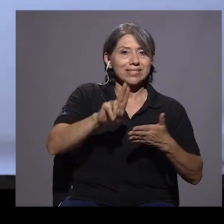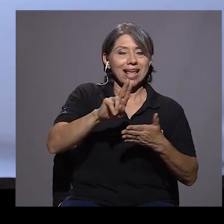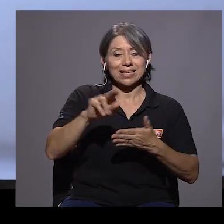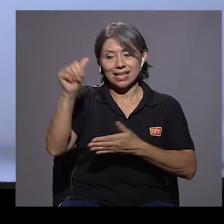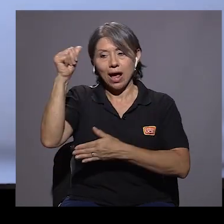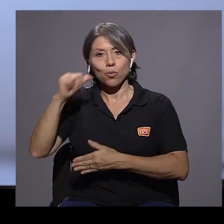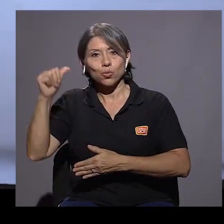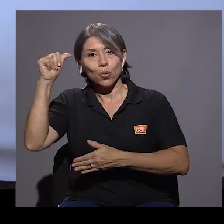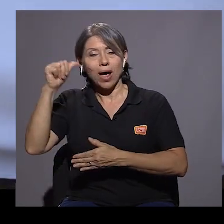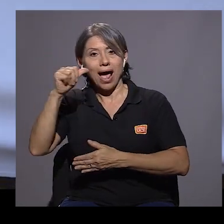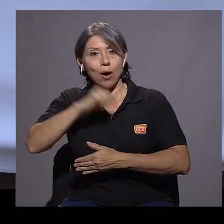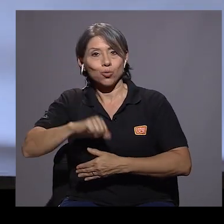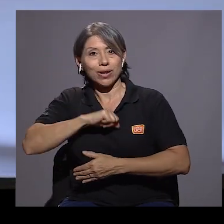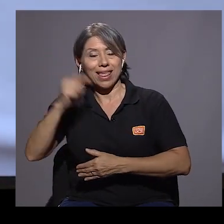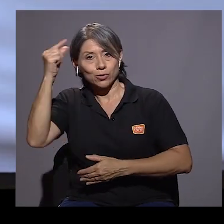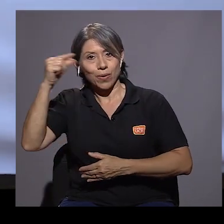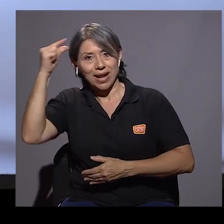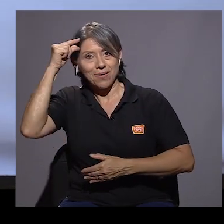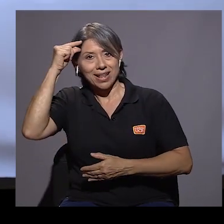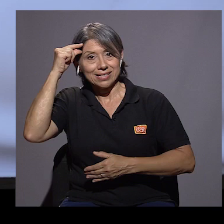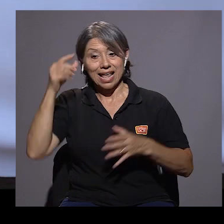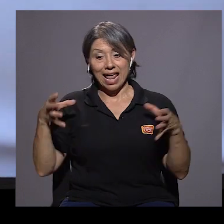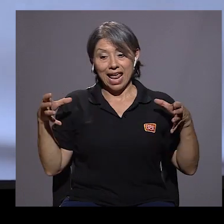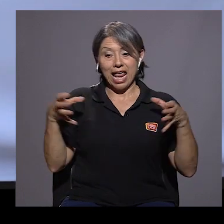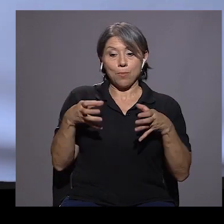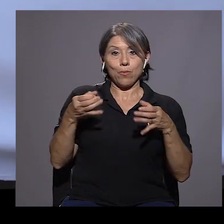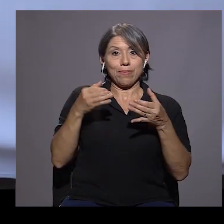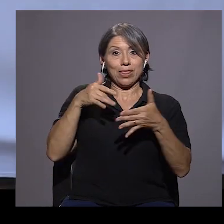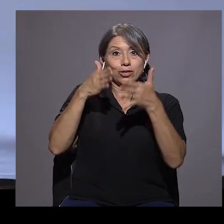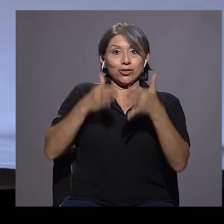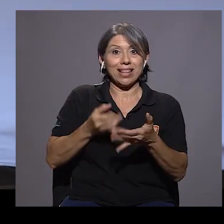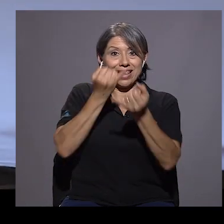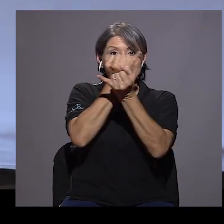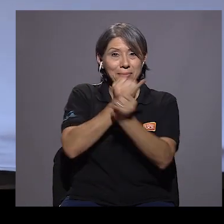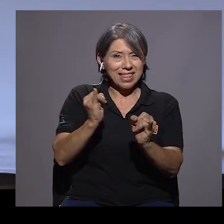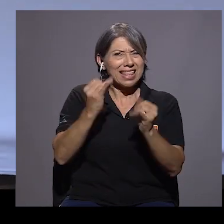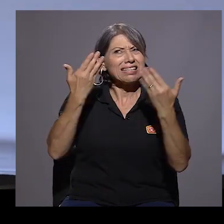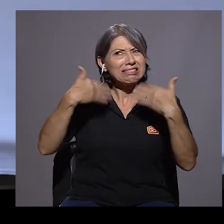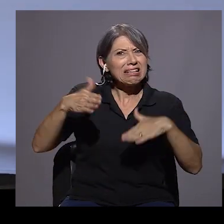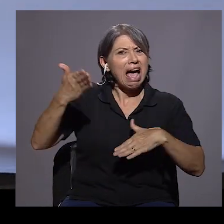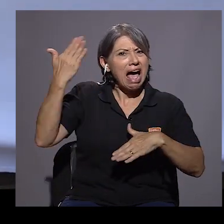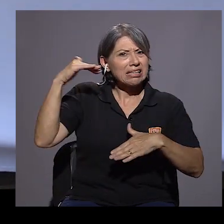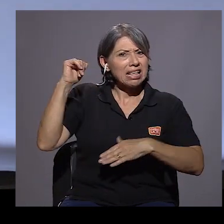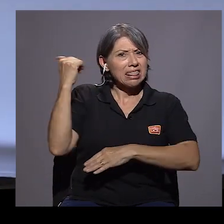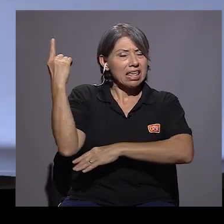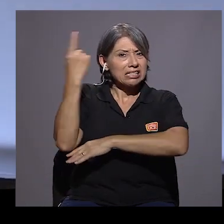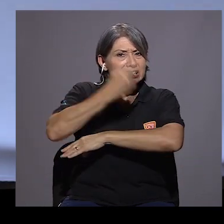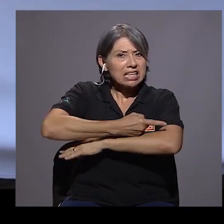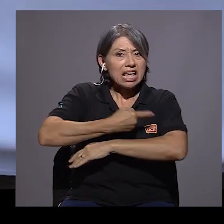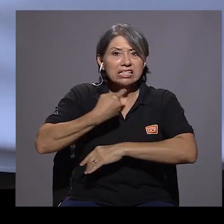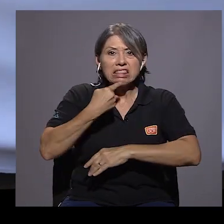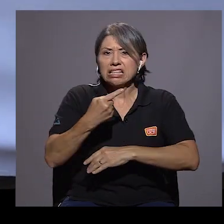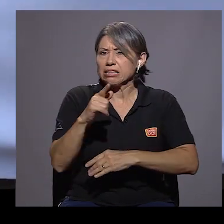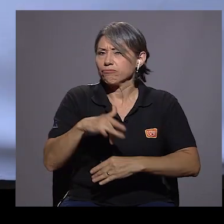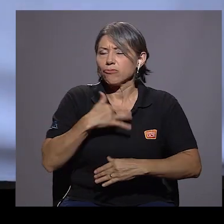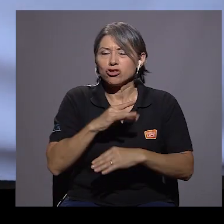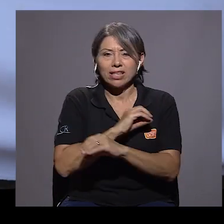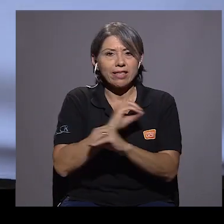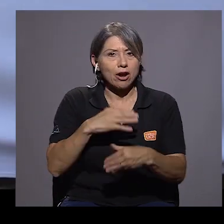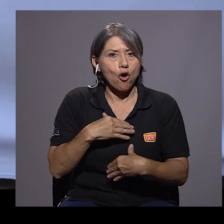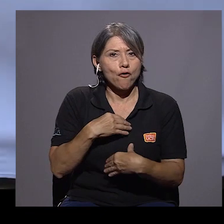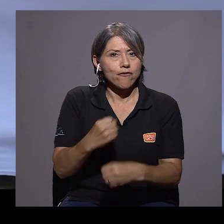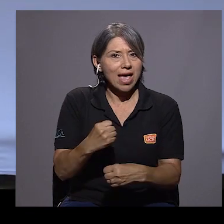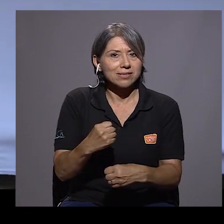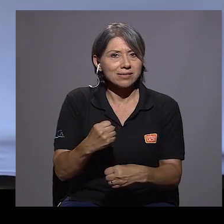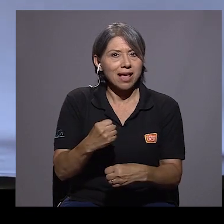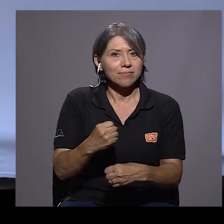autoridades universitarias y autoridades gubernamentales que el movimiento estudiantil independiente viene declarando desde hace por lo menos 10 días